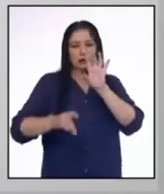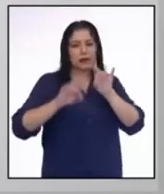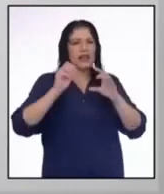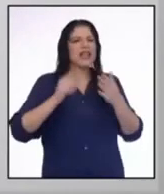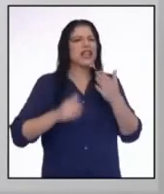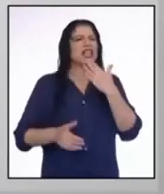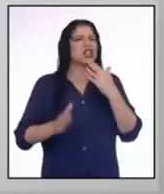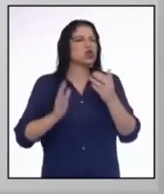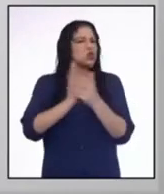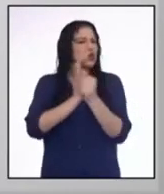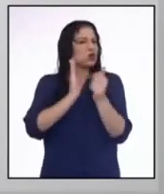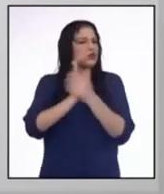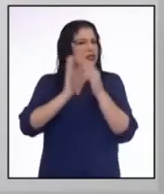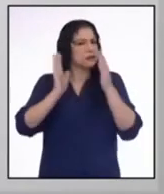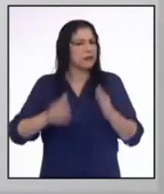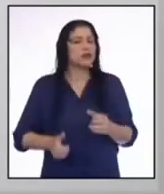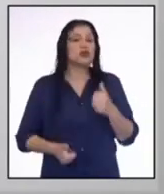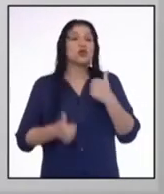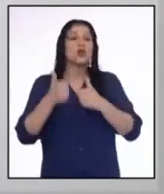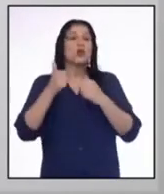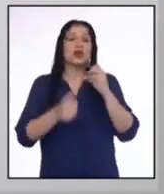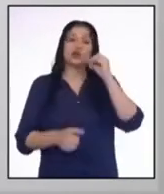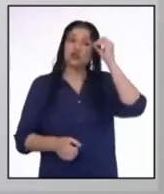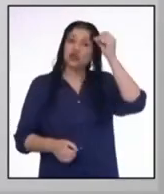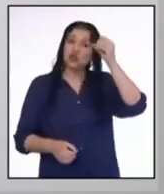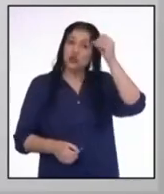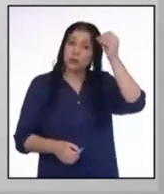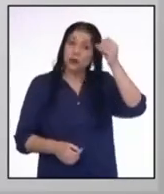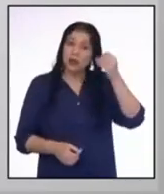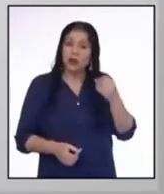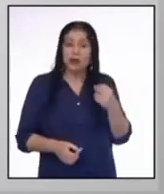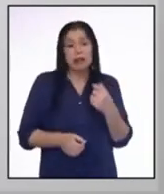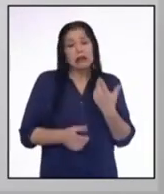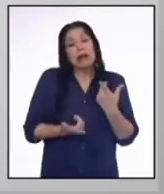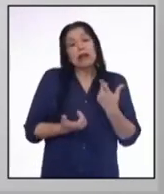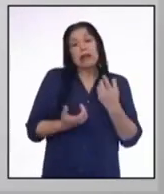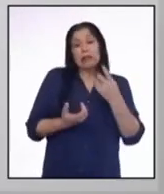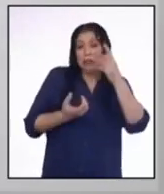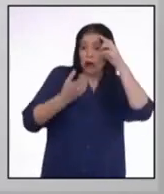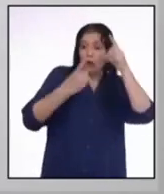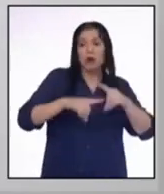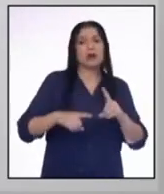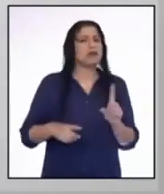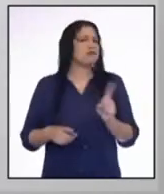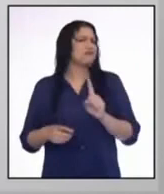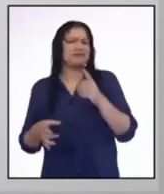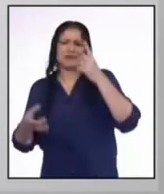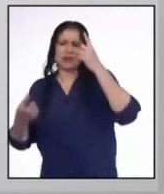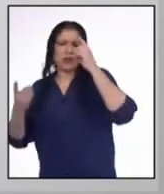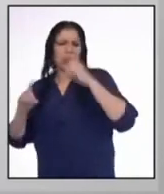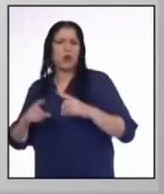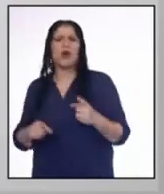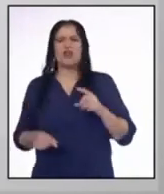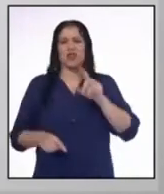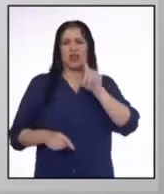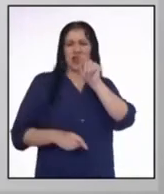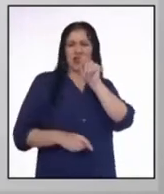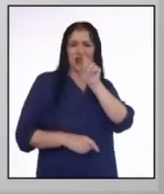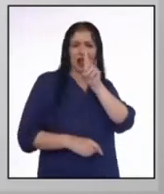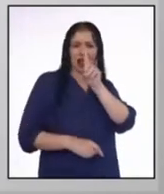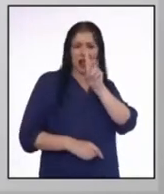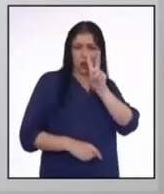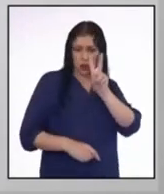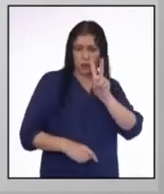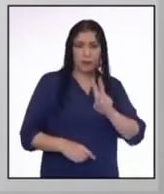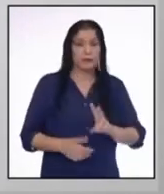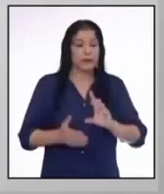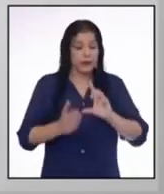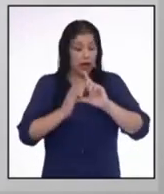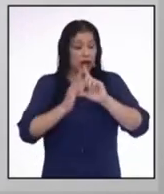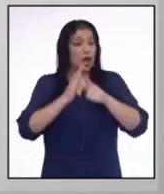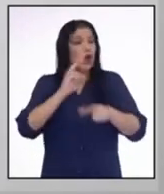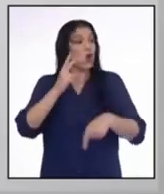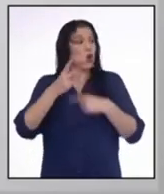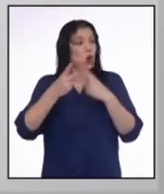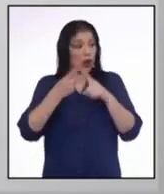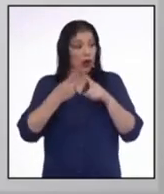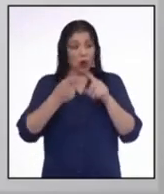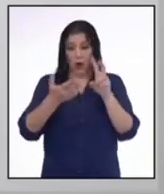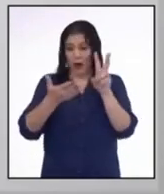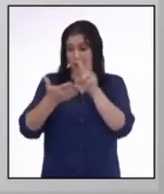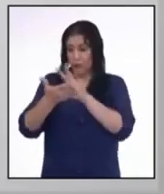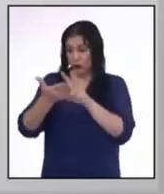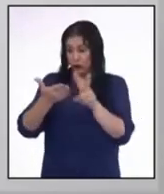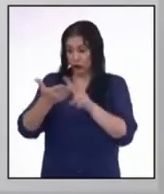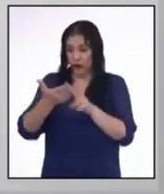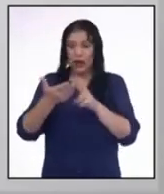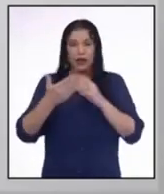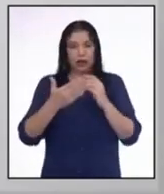los especialistas y sus opiniones a favor o en contra del triángulo de la vida. Luego hemos